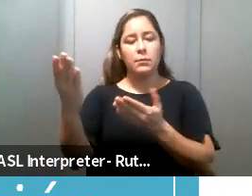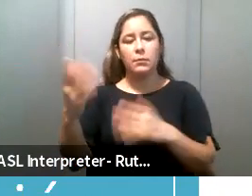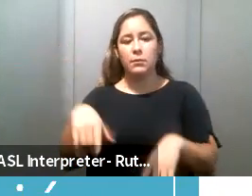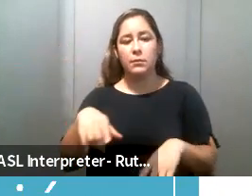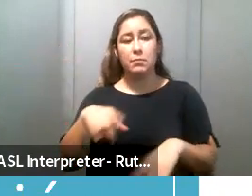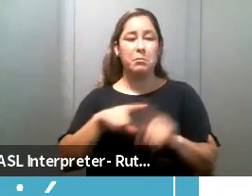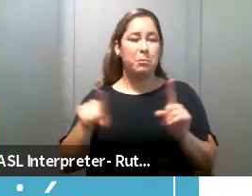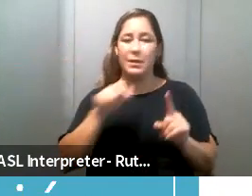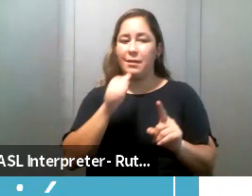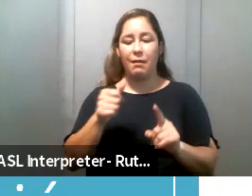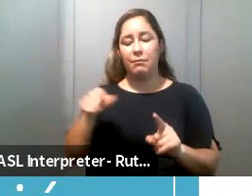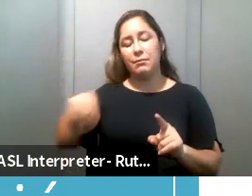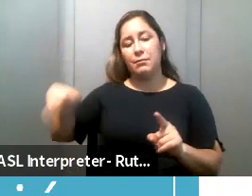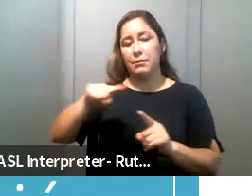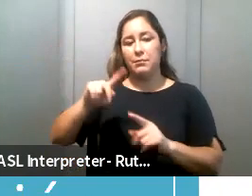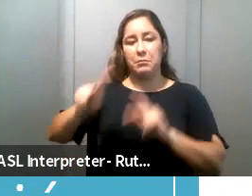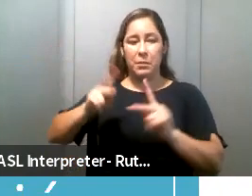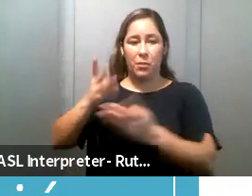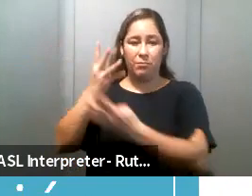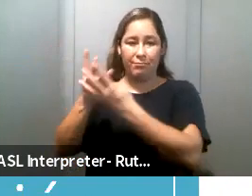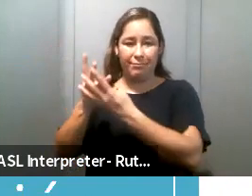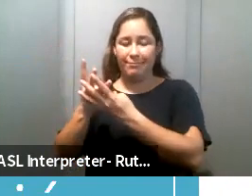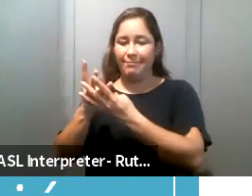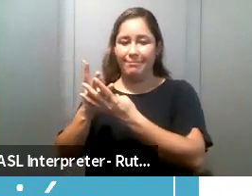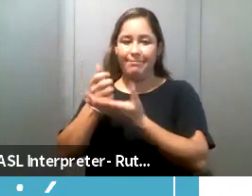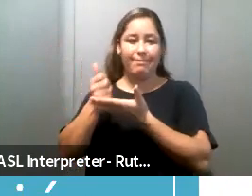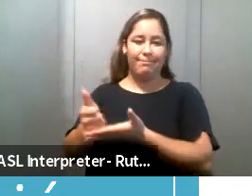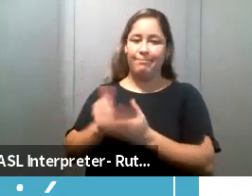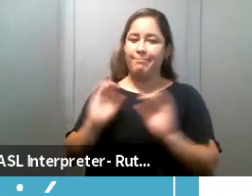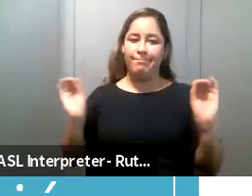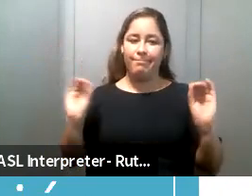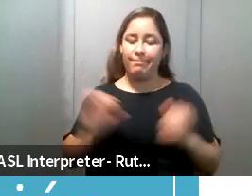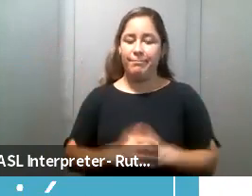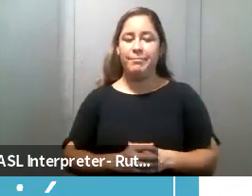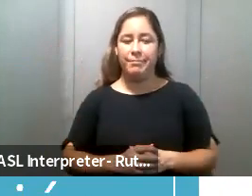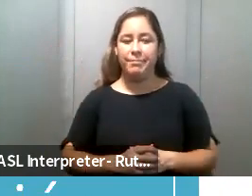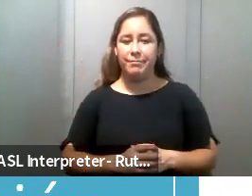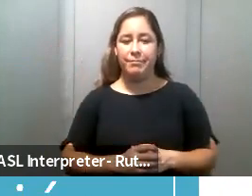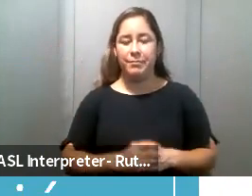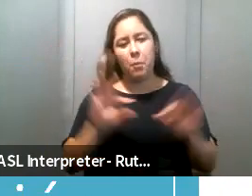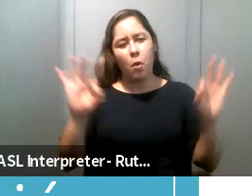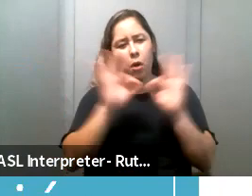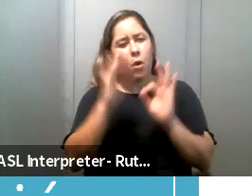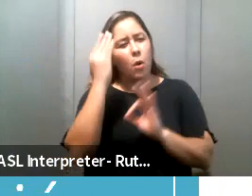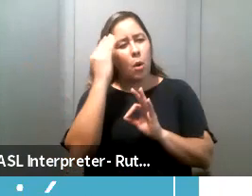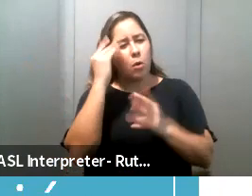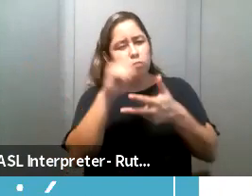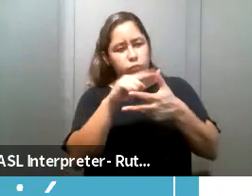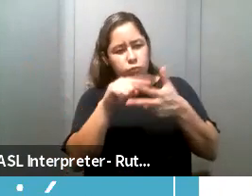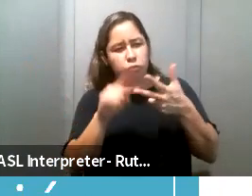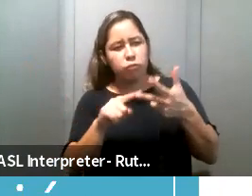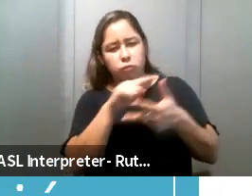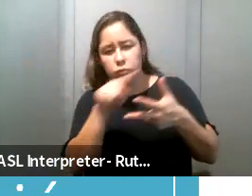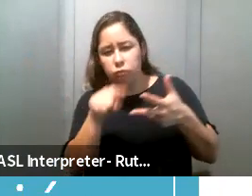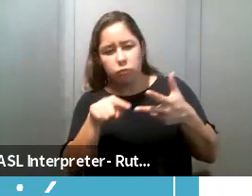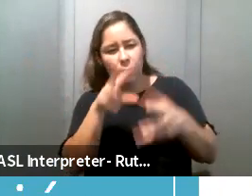cárcel. Entonces, importante saber eso también, que es como el Senado es controlado por